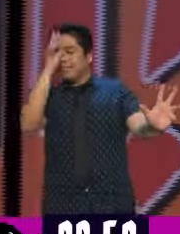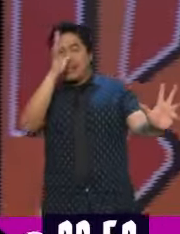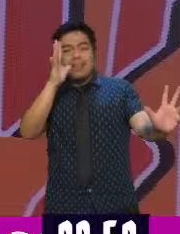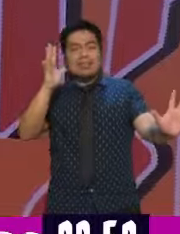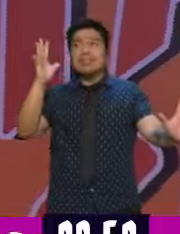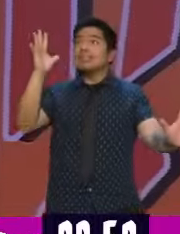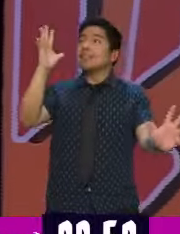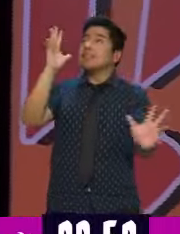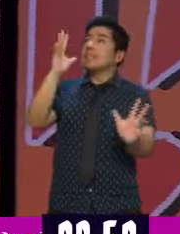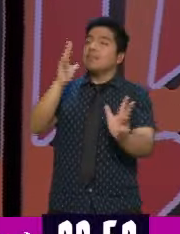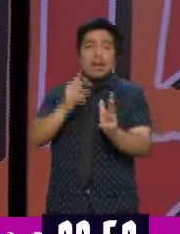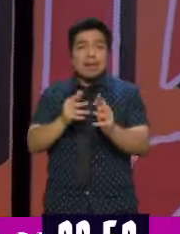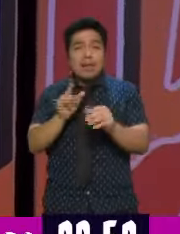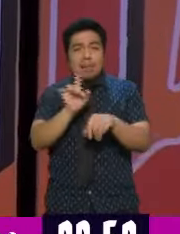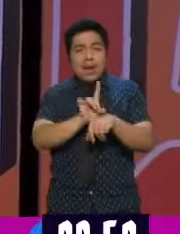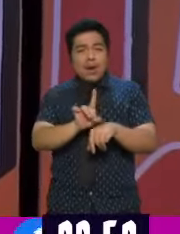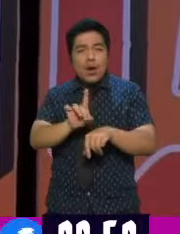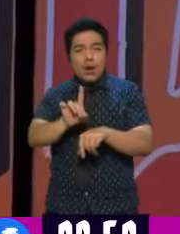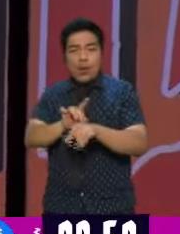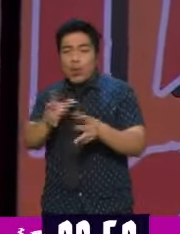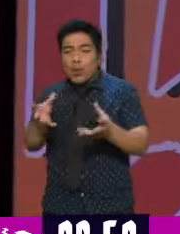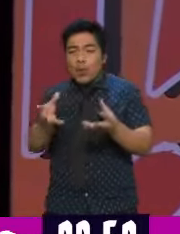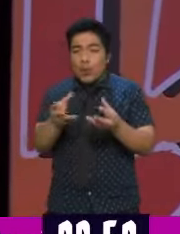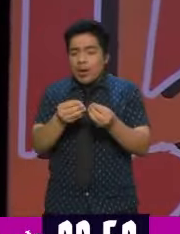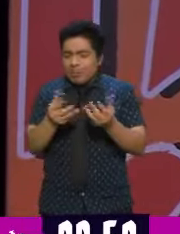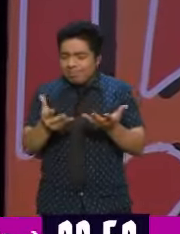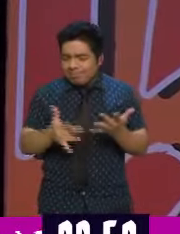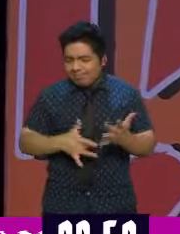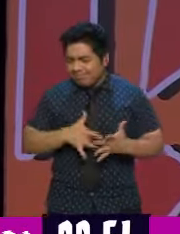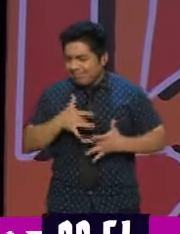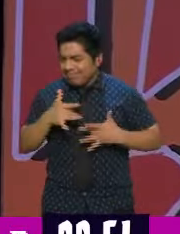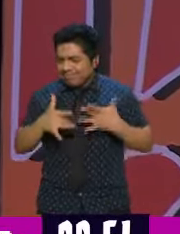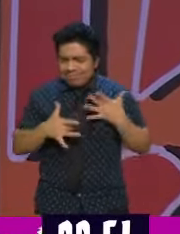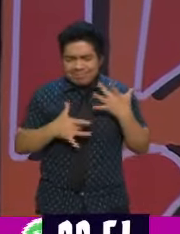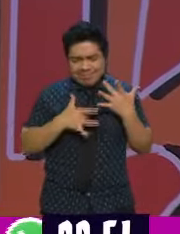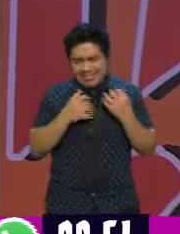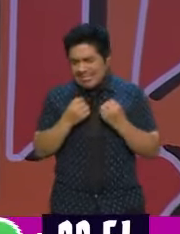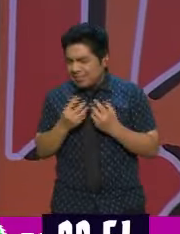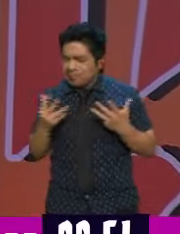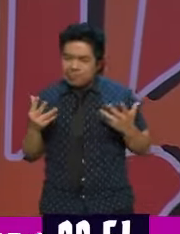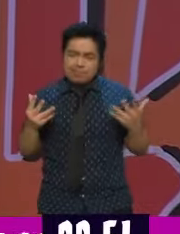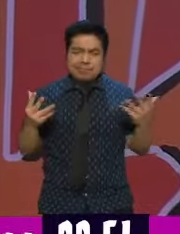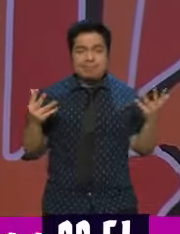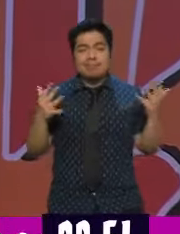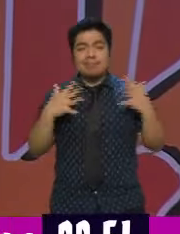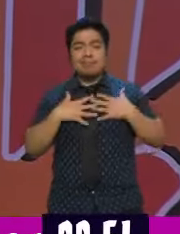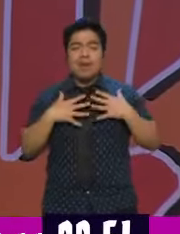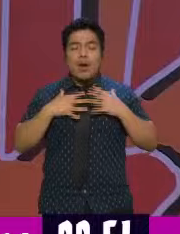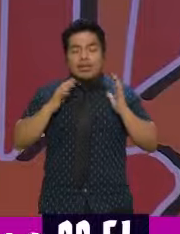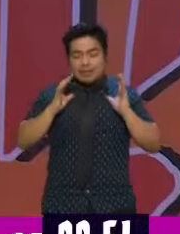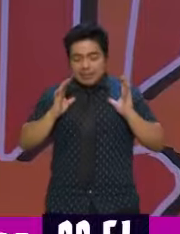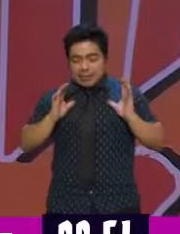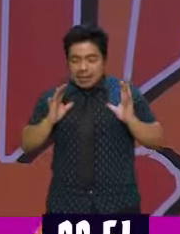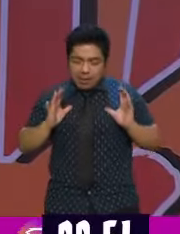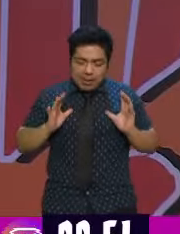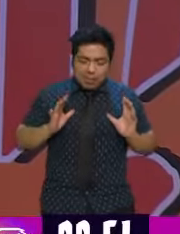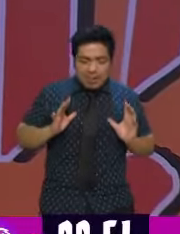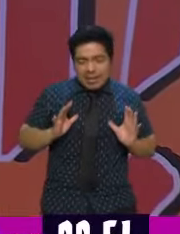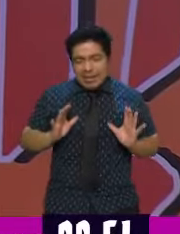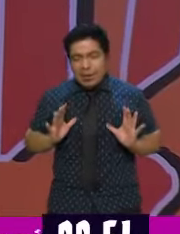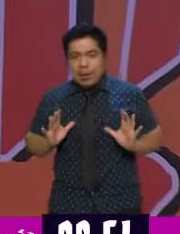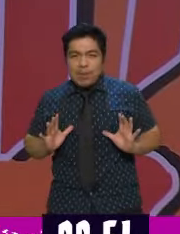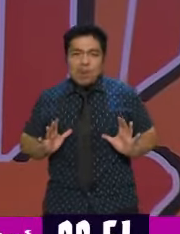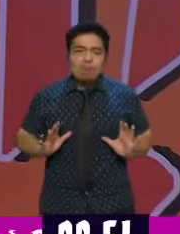dorada. Cada instante tuyo detona en mi gramas, en mi cuerpo, en